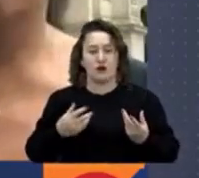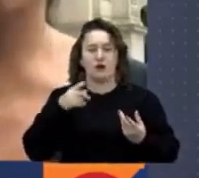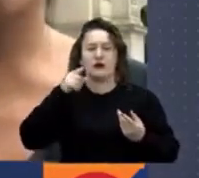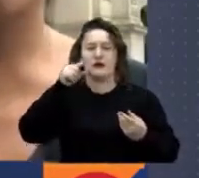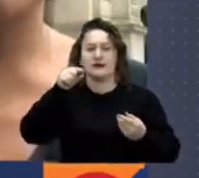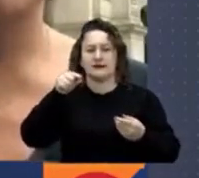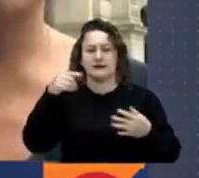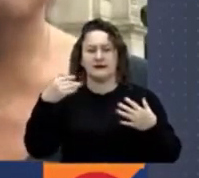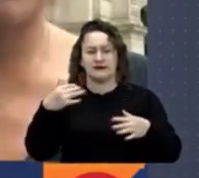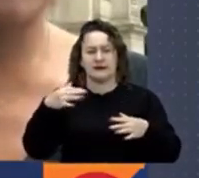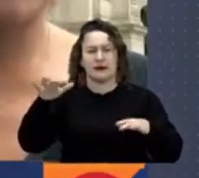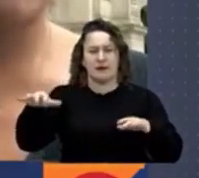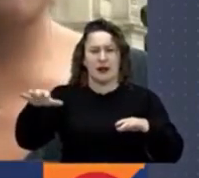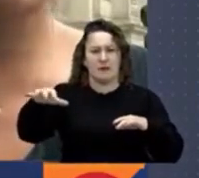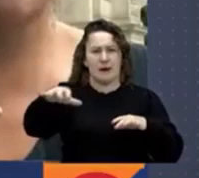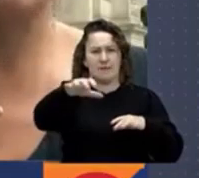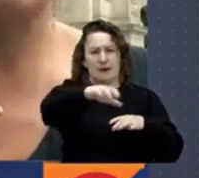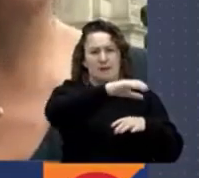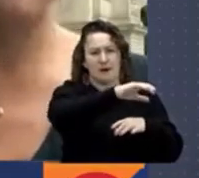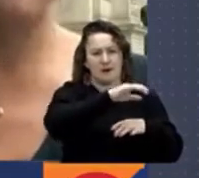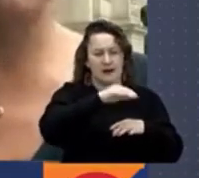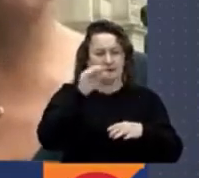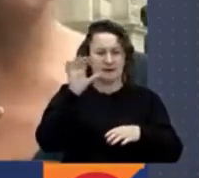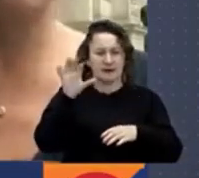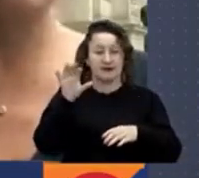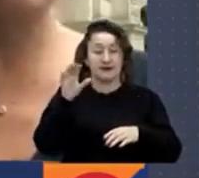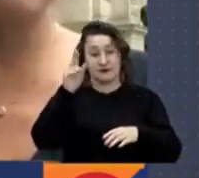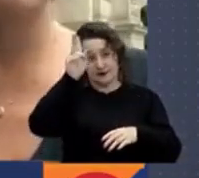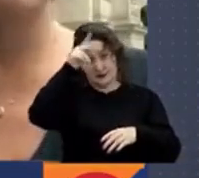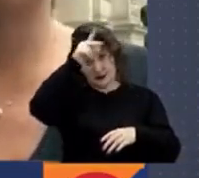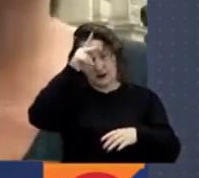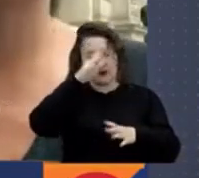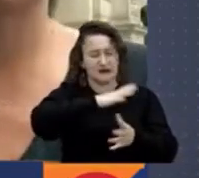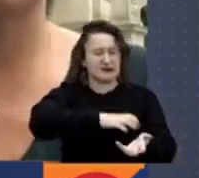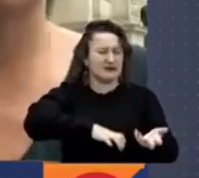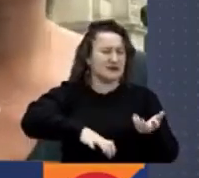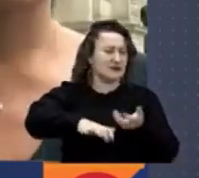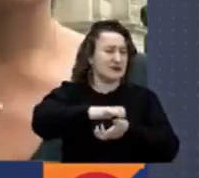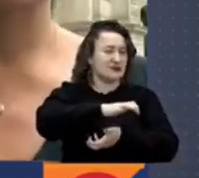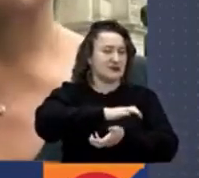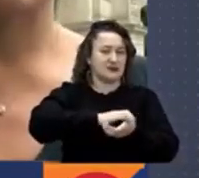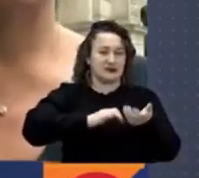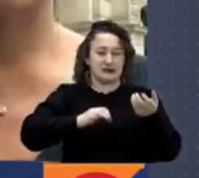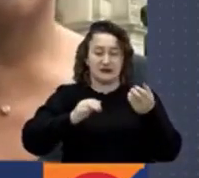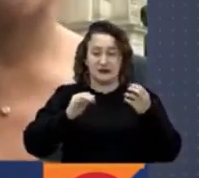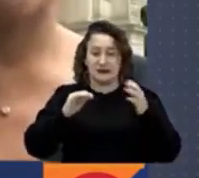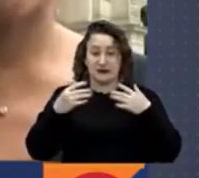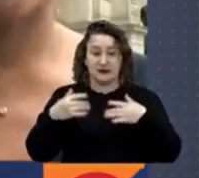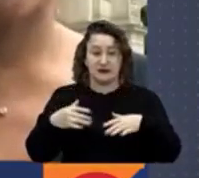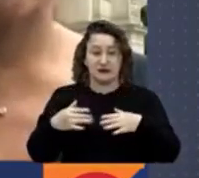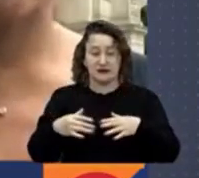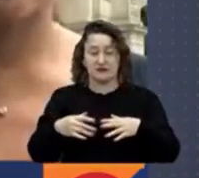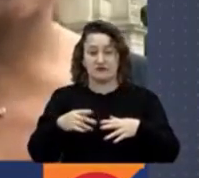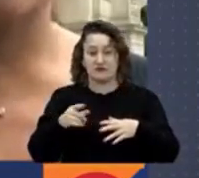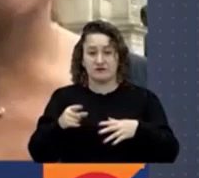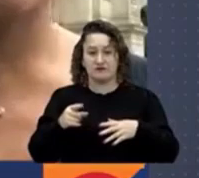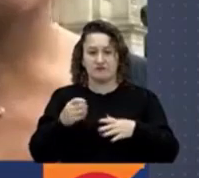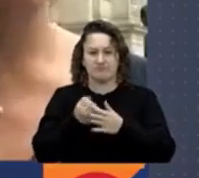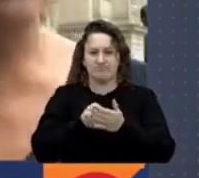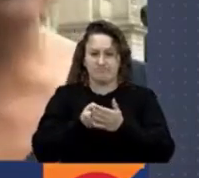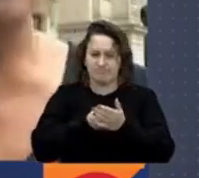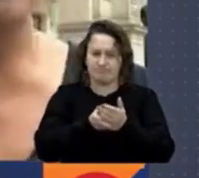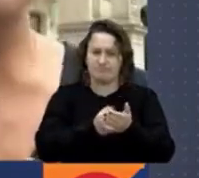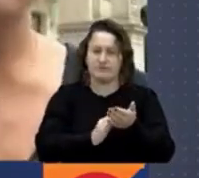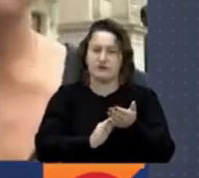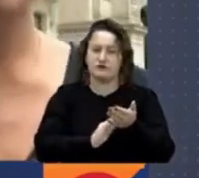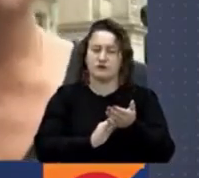en distintos puntos del país se ha vuelto caótico realmente. El Ejecutivo ha estado tratando de solucionar el tema